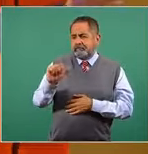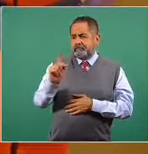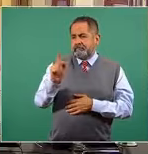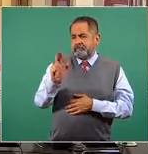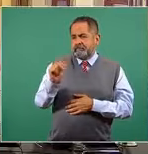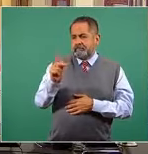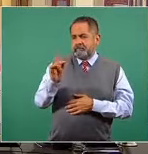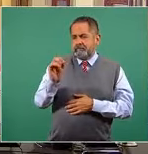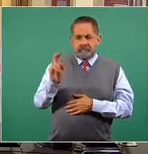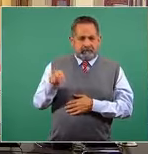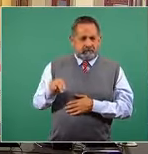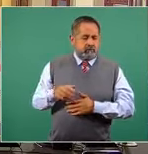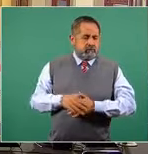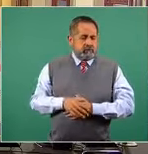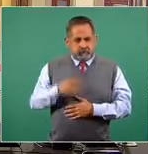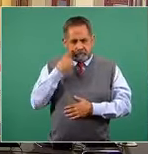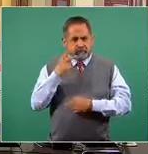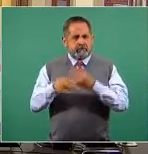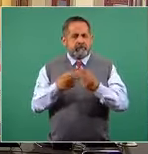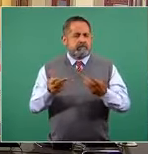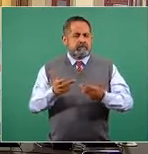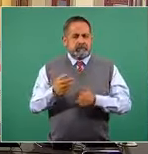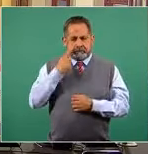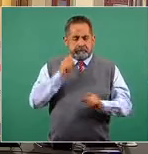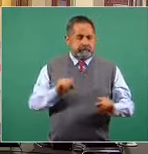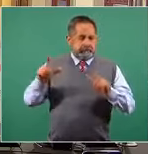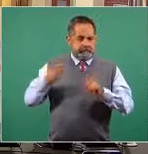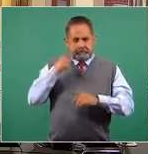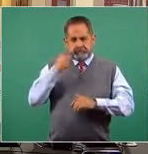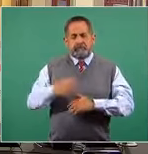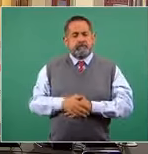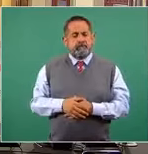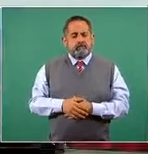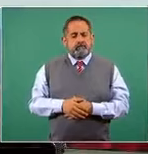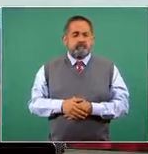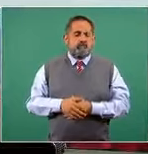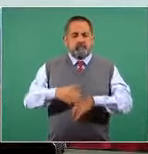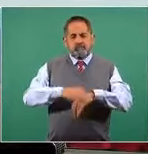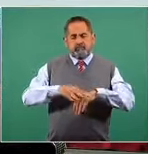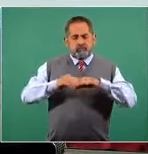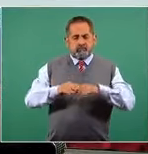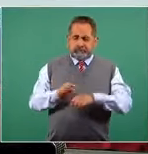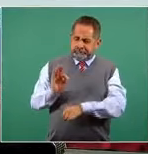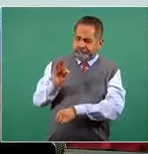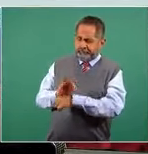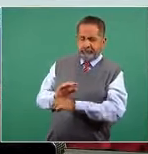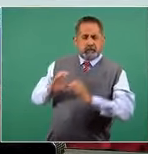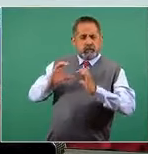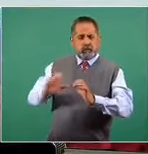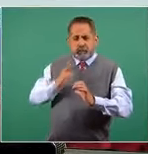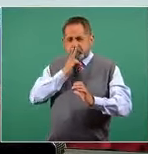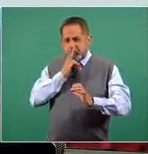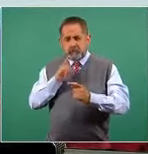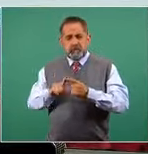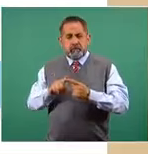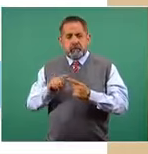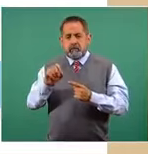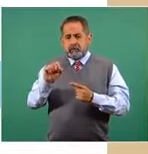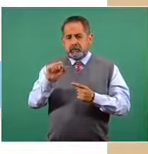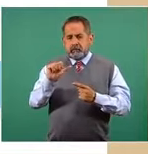exactamente lo que vamos a hacer. Si me pasa las siguientes dos imágenes. Primero es este anuncio: protégelos del sarampión y de la